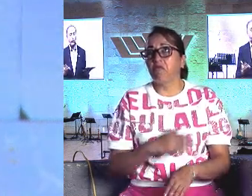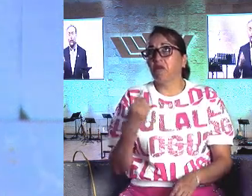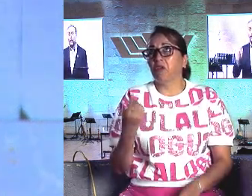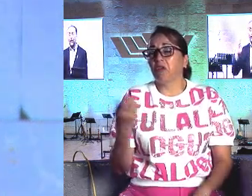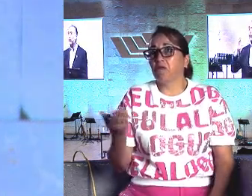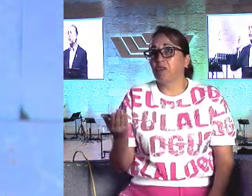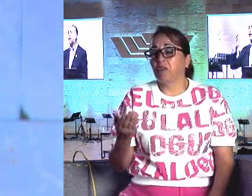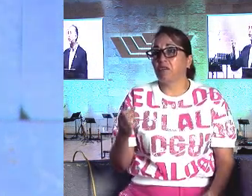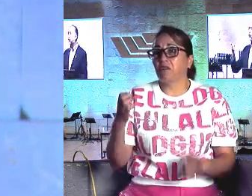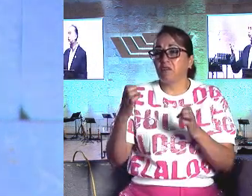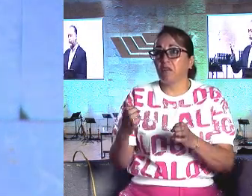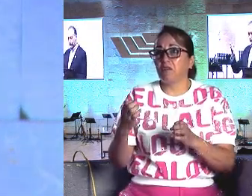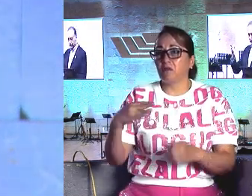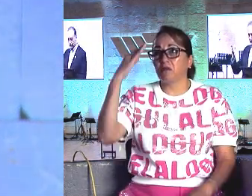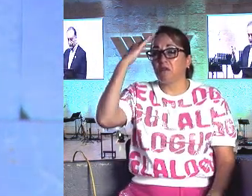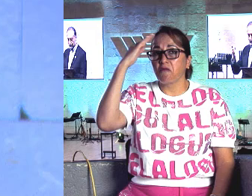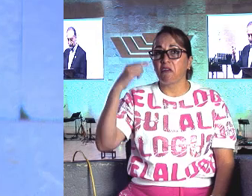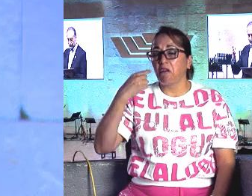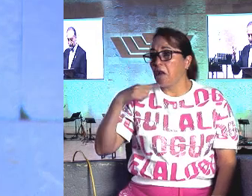la queja es contra Dios.